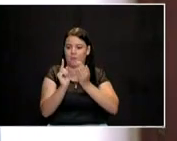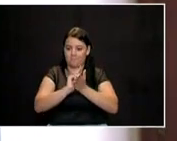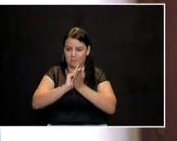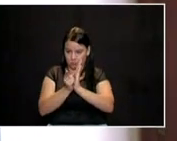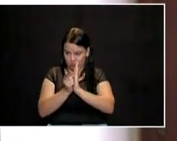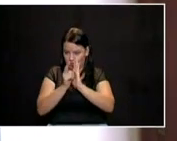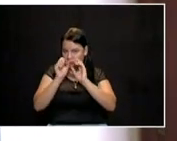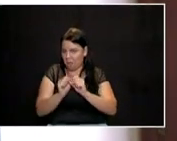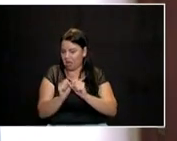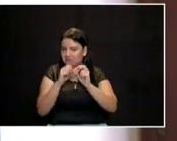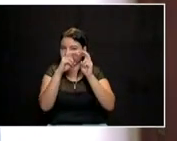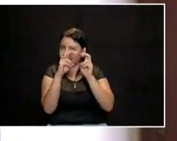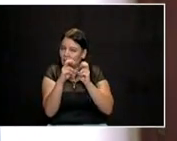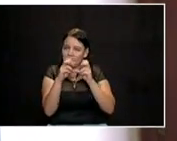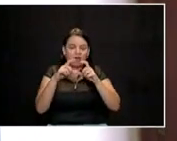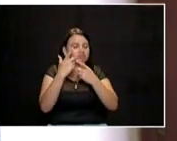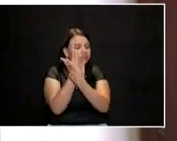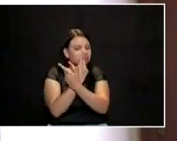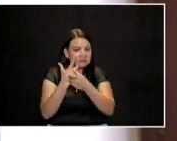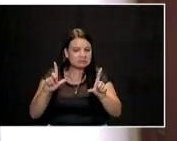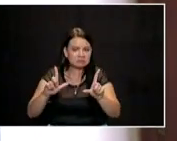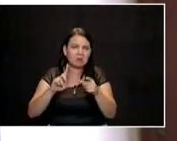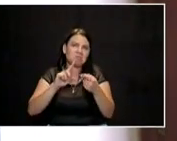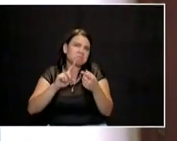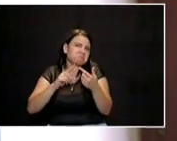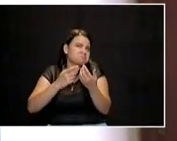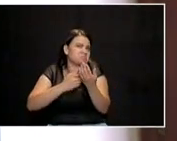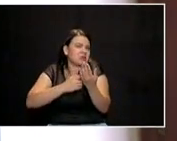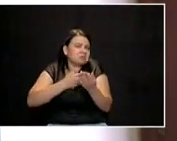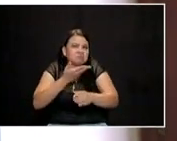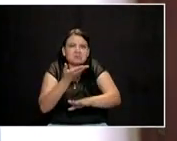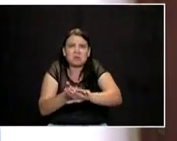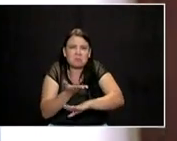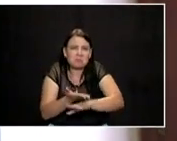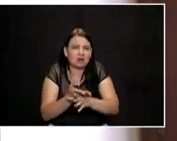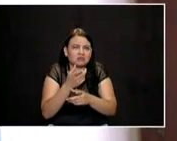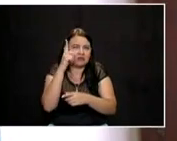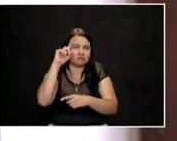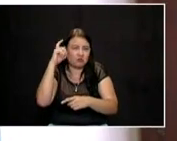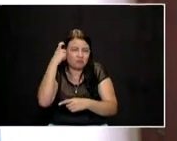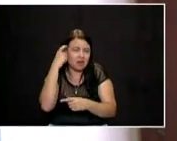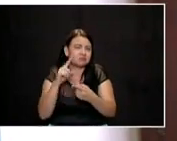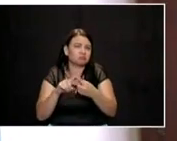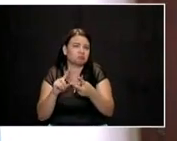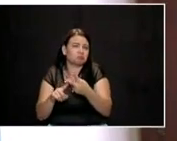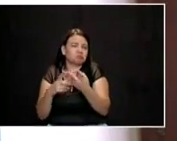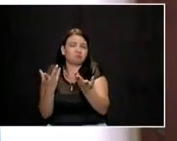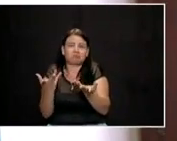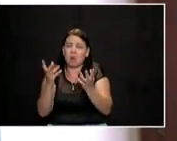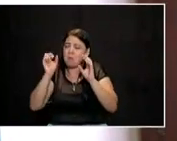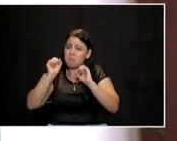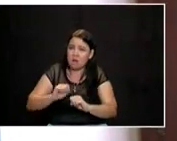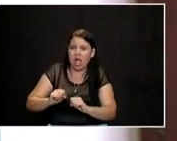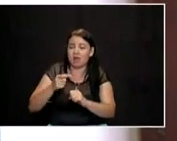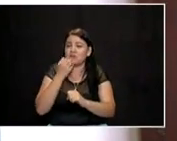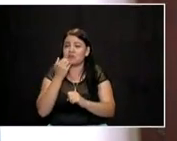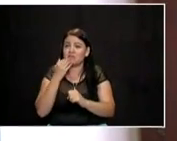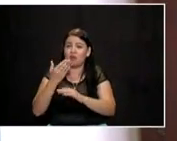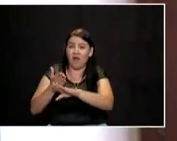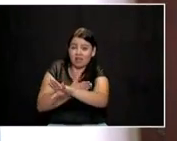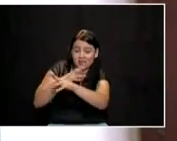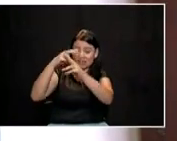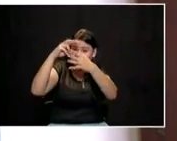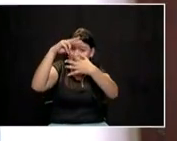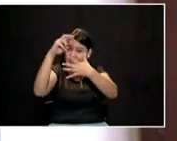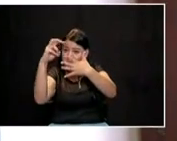quieran. Pueden hablar de una propuesta de gobierno, pueden hablar de su vida personal, pueden incluso establecer o ampliar una de las respuestas que